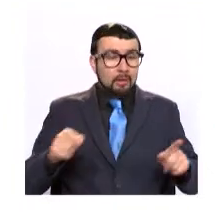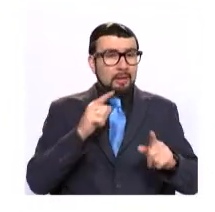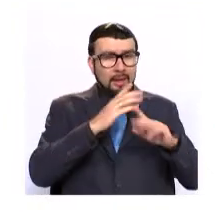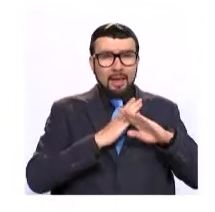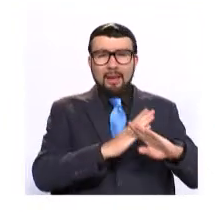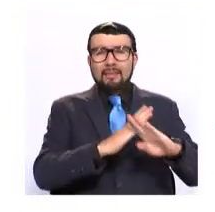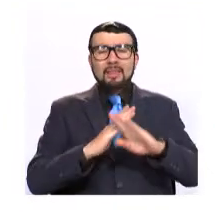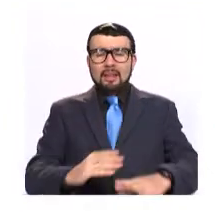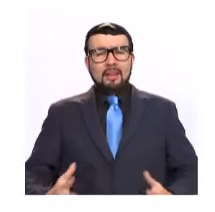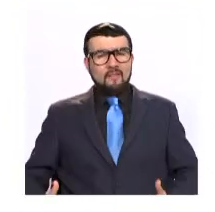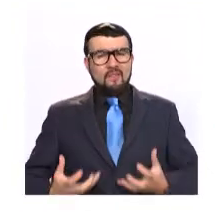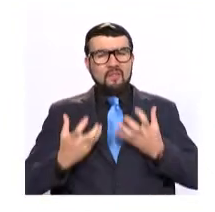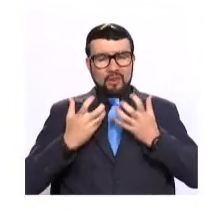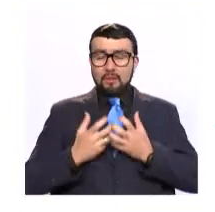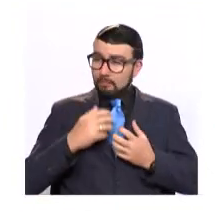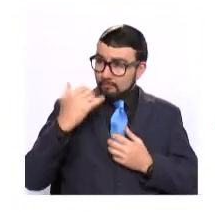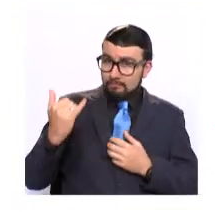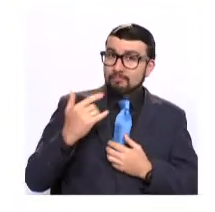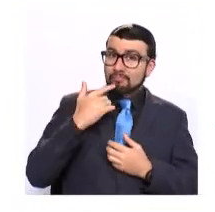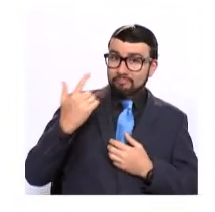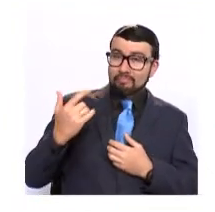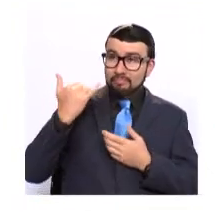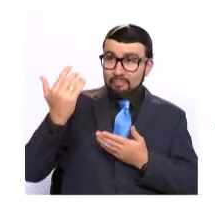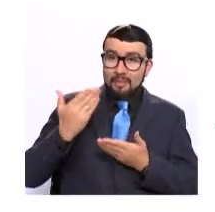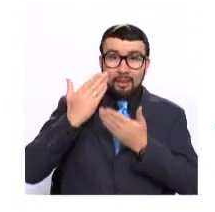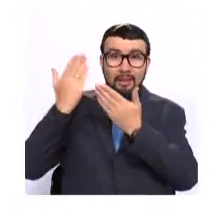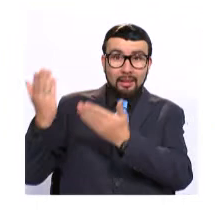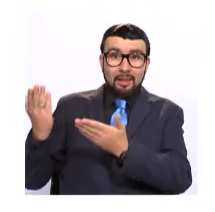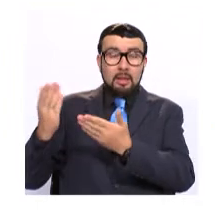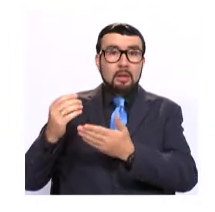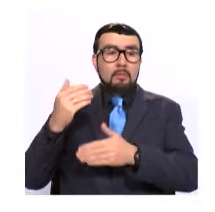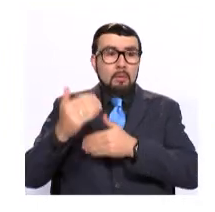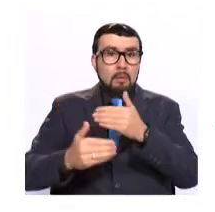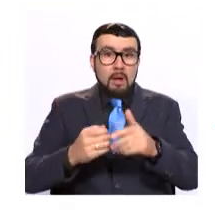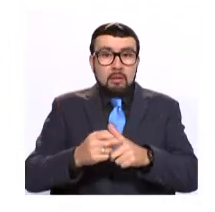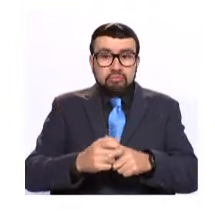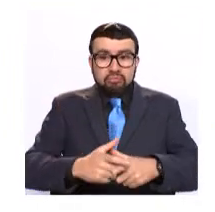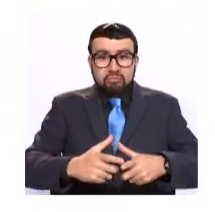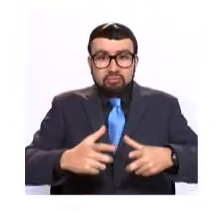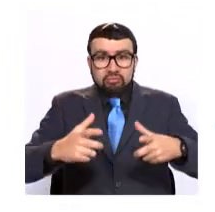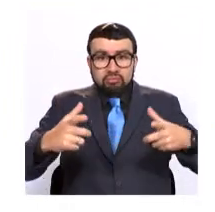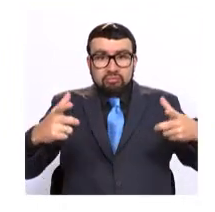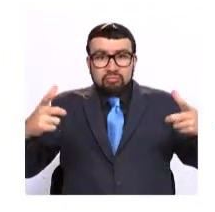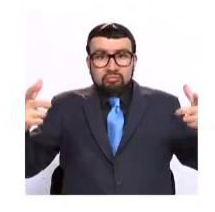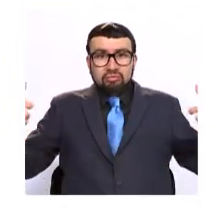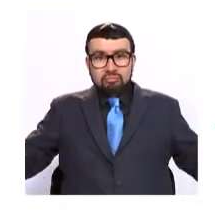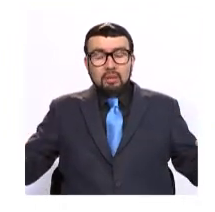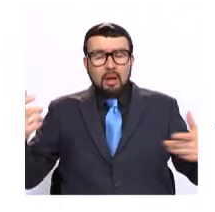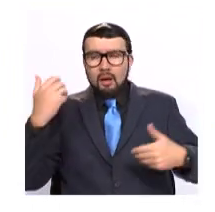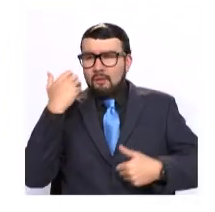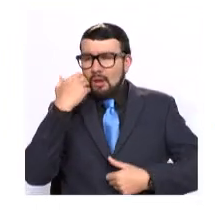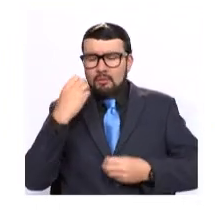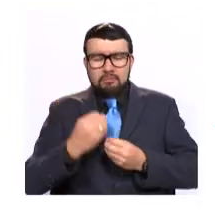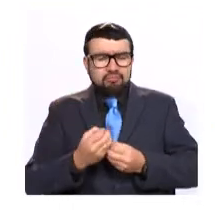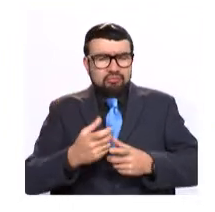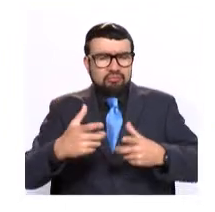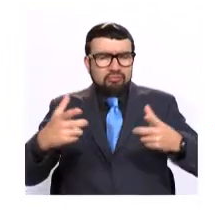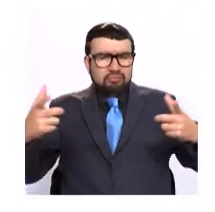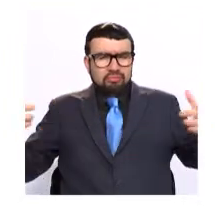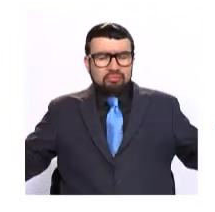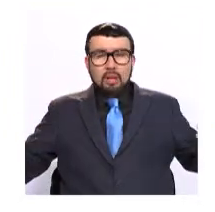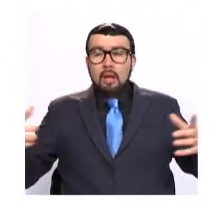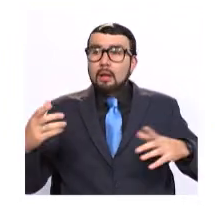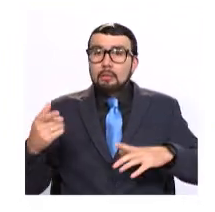así como lo dicen allí, y que en algún momento pueden crecer a epidemias y causar una muerte, y sobre todo en menores que